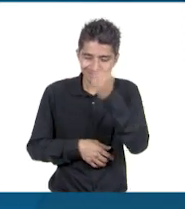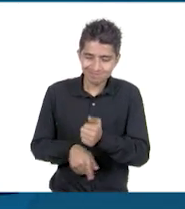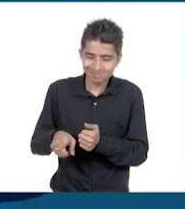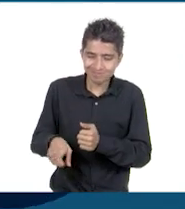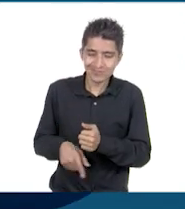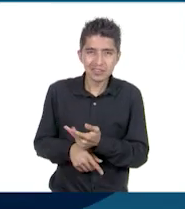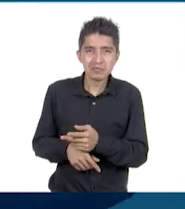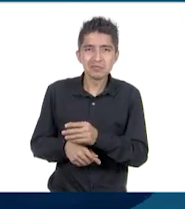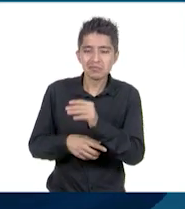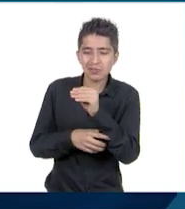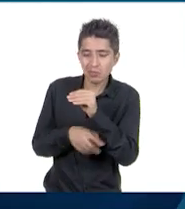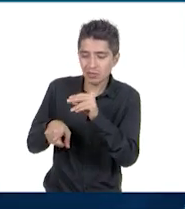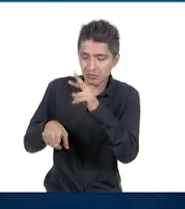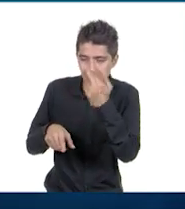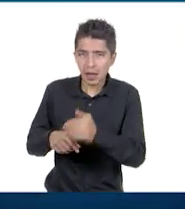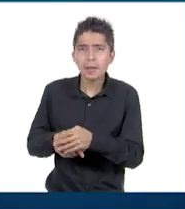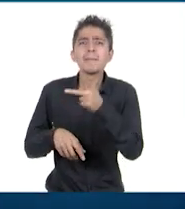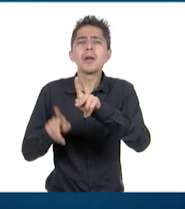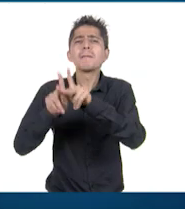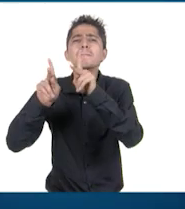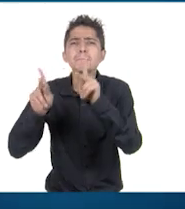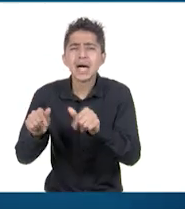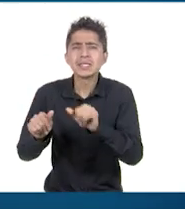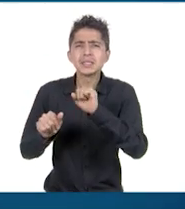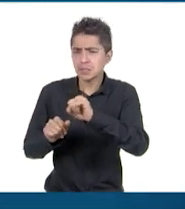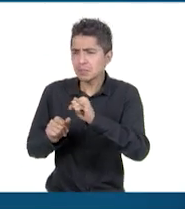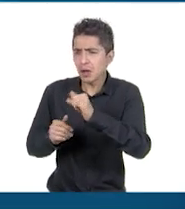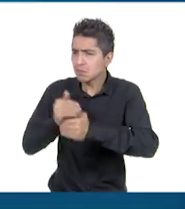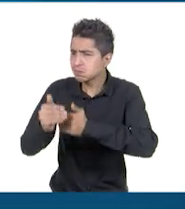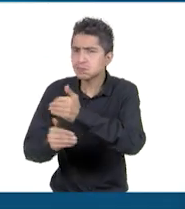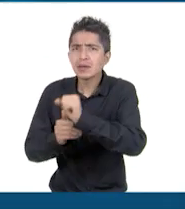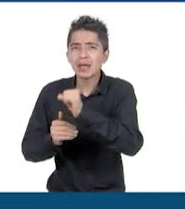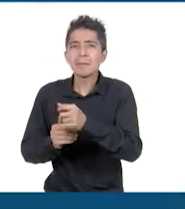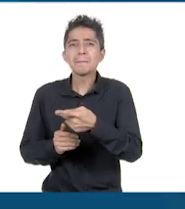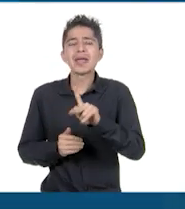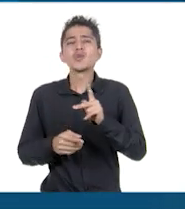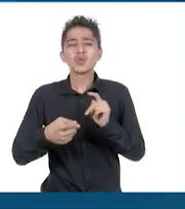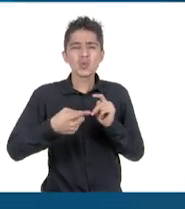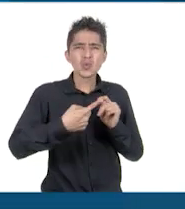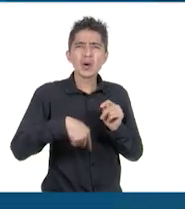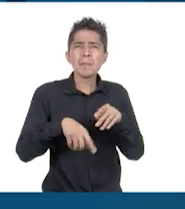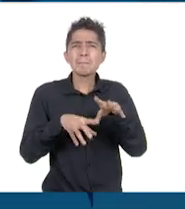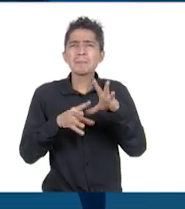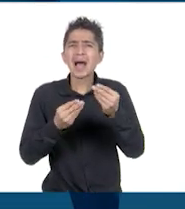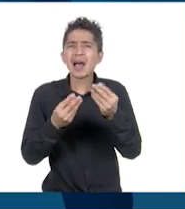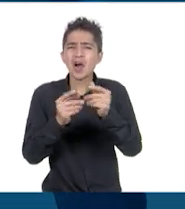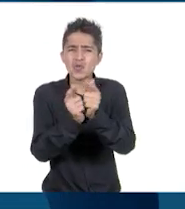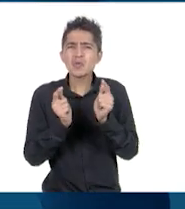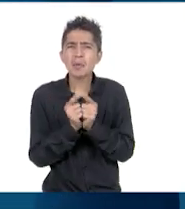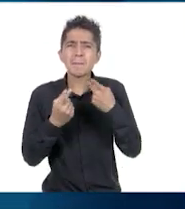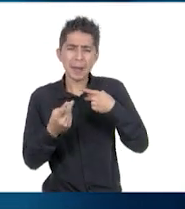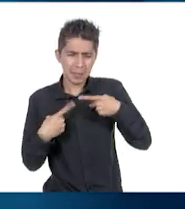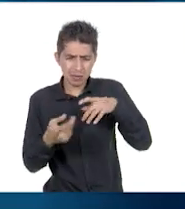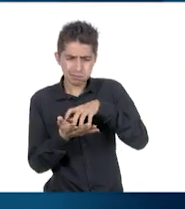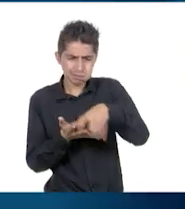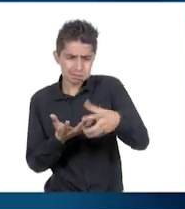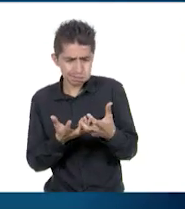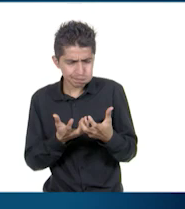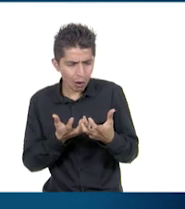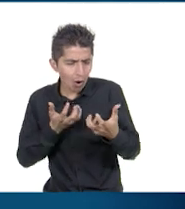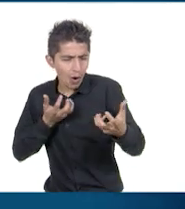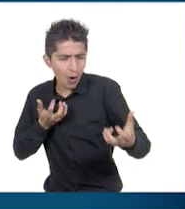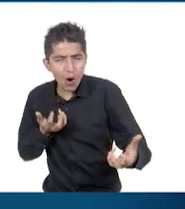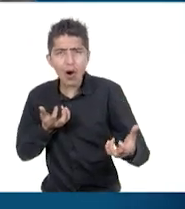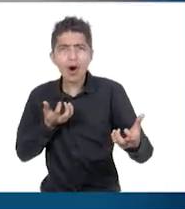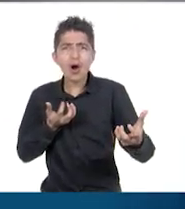logró cierto progreso y paz, pero a un costo muy alto, pues la exclusión de amplios sectores, la explotación laboral y la